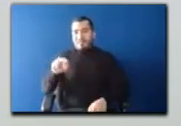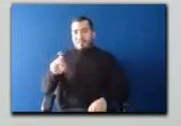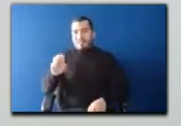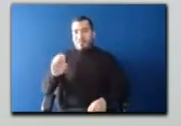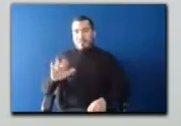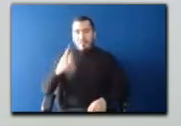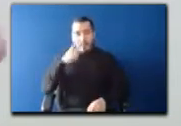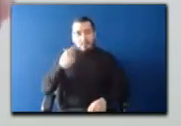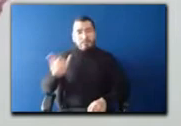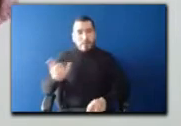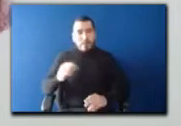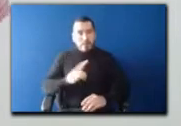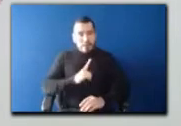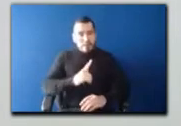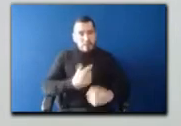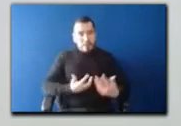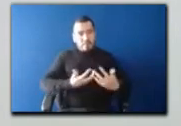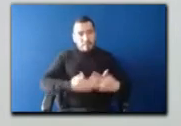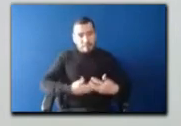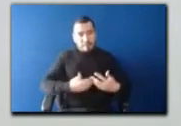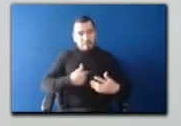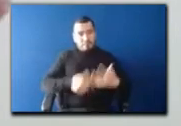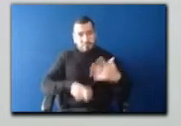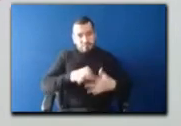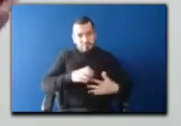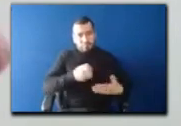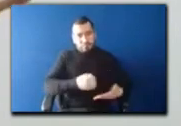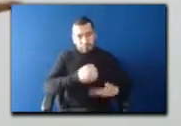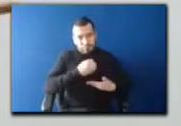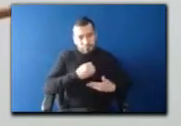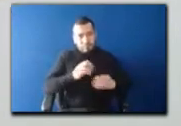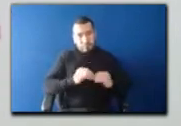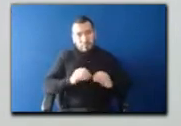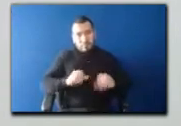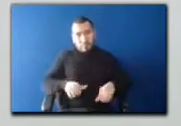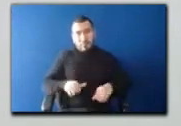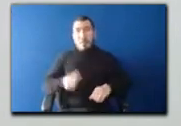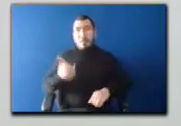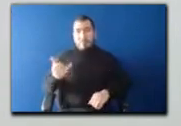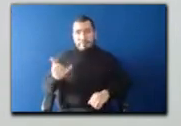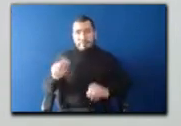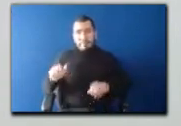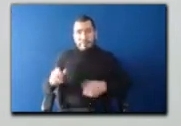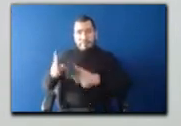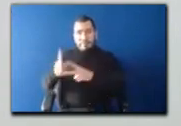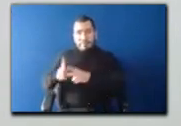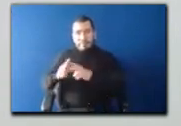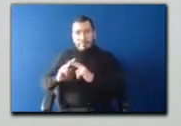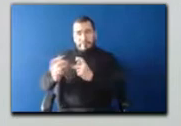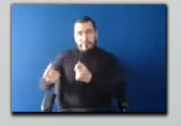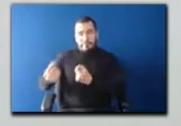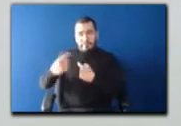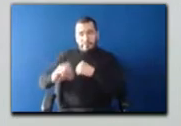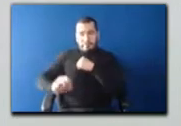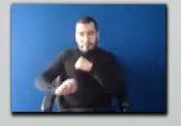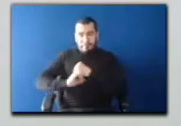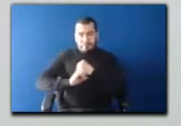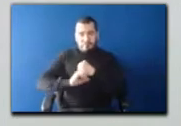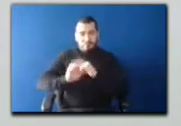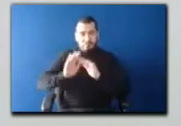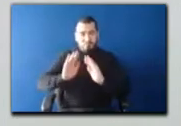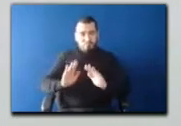tengan ciertas características, un nivel de ingresos particular, etcétera, poder llegar a una financiación directa por parte